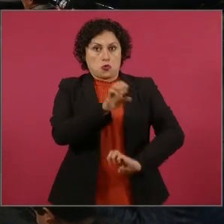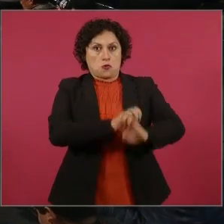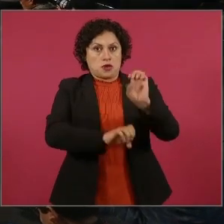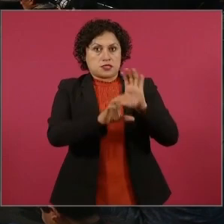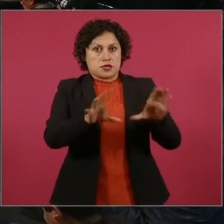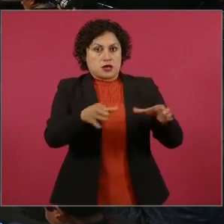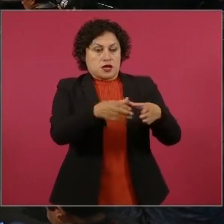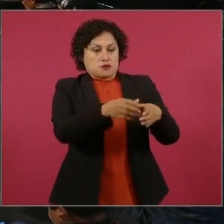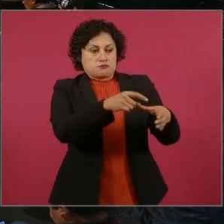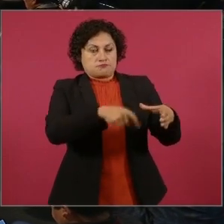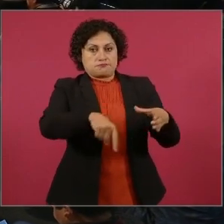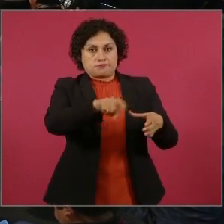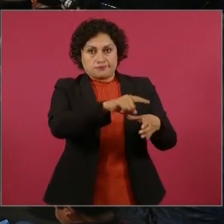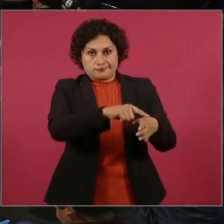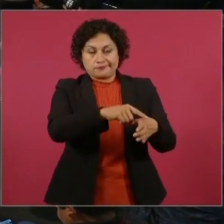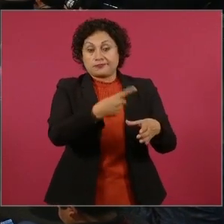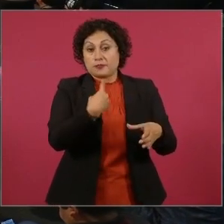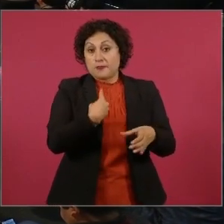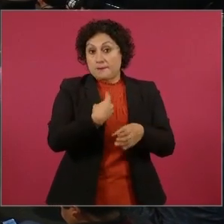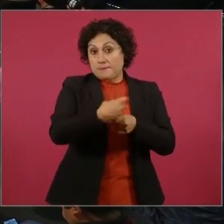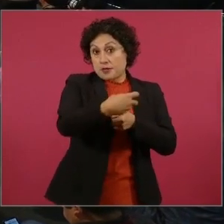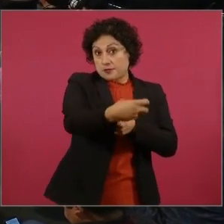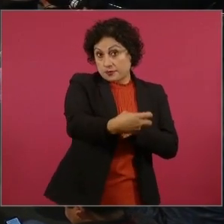empresarial y me